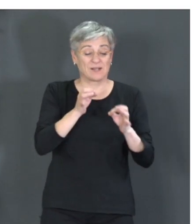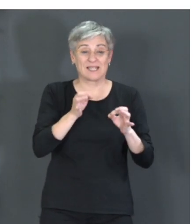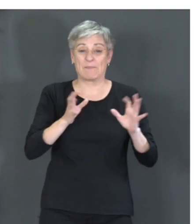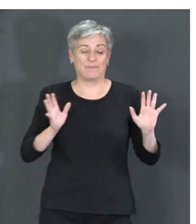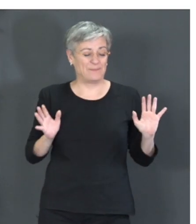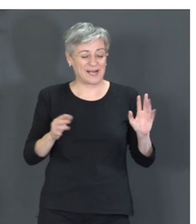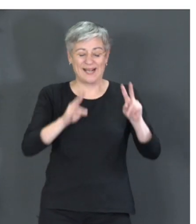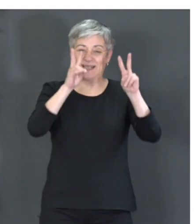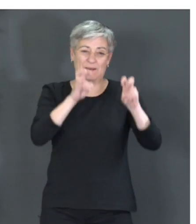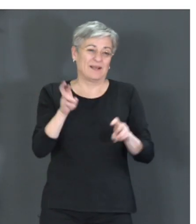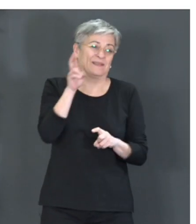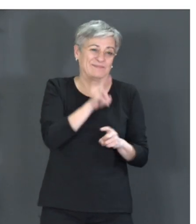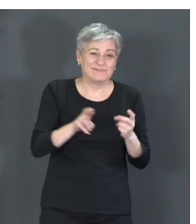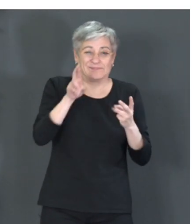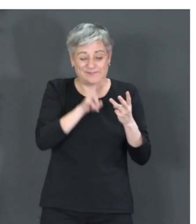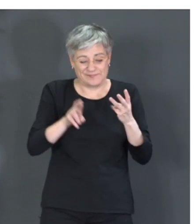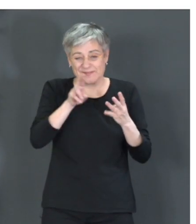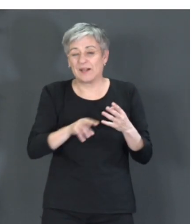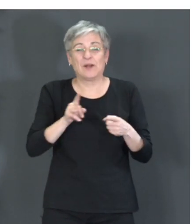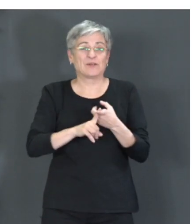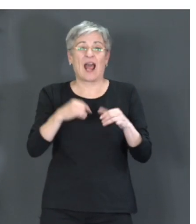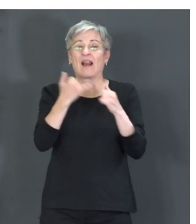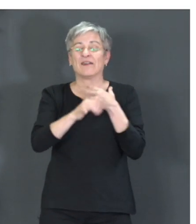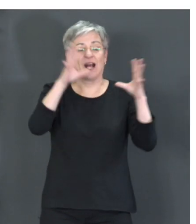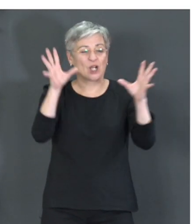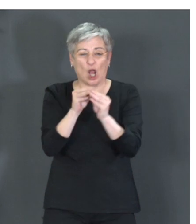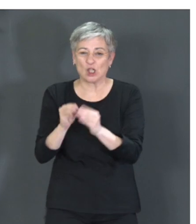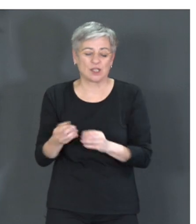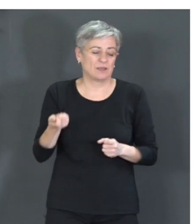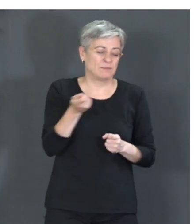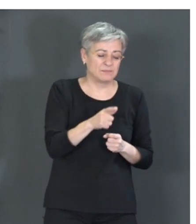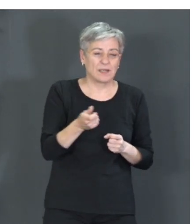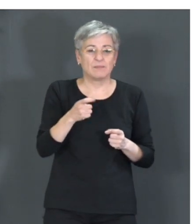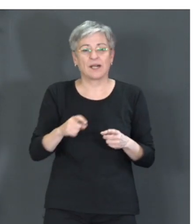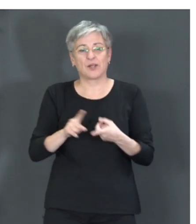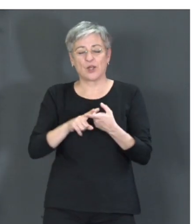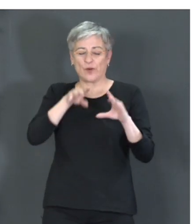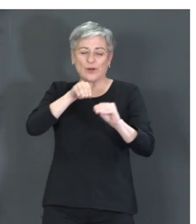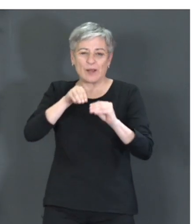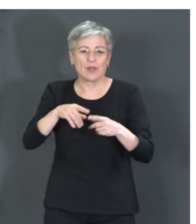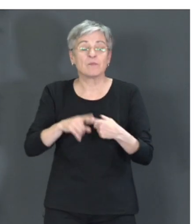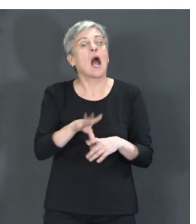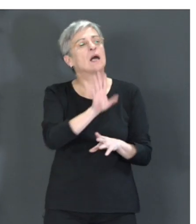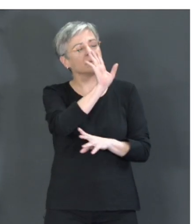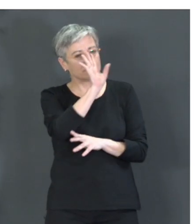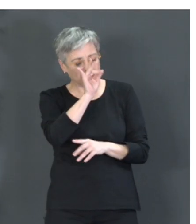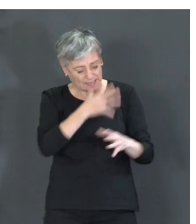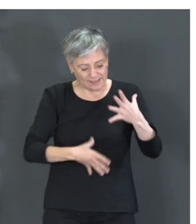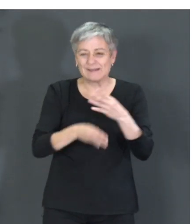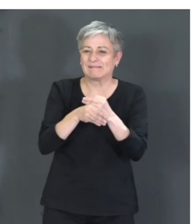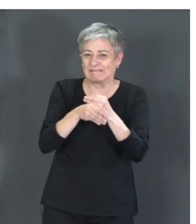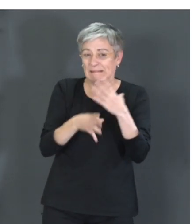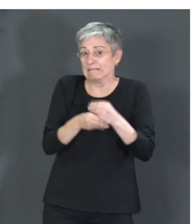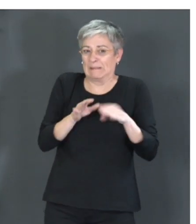mismos temas, ¿no? Llegamos un poco a las mismas conclusiones del tema de la formación. Y una cosa que también quiero comentar. Cuando hablamos de accesibilidad, estamos fuera de